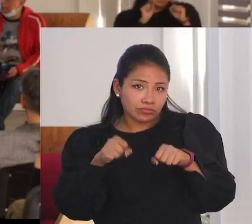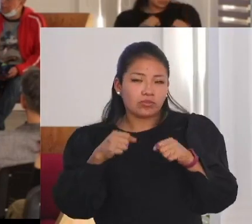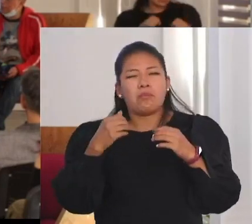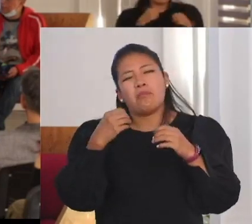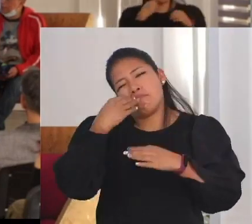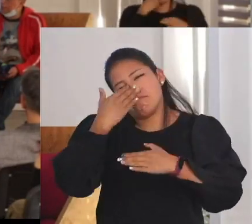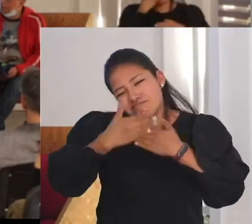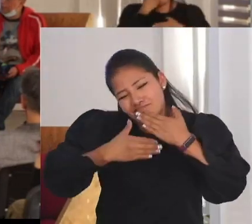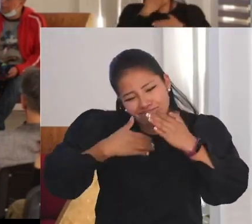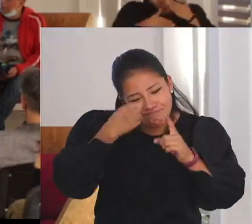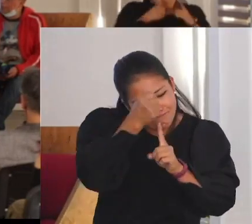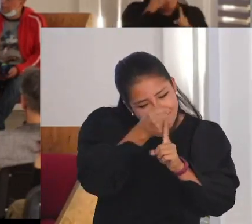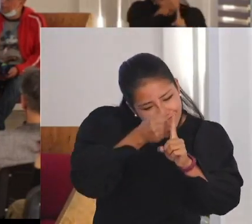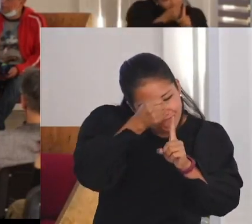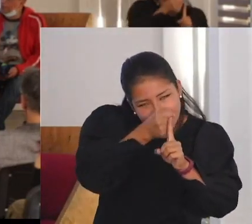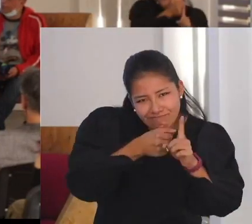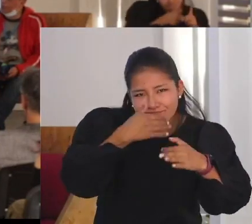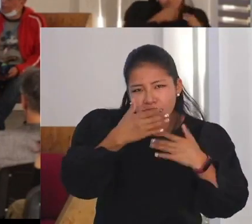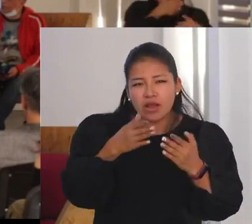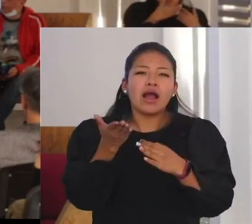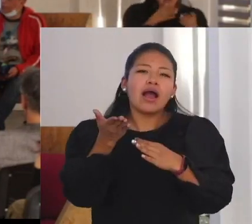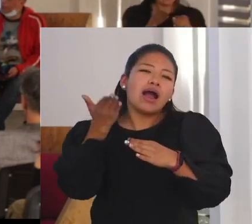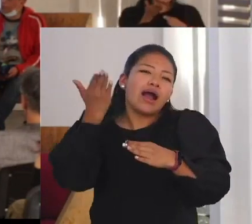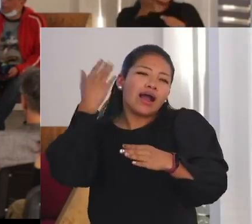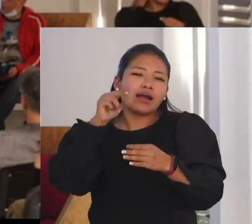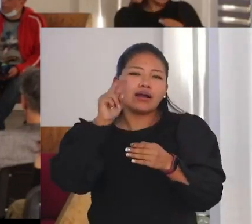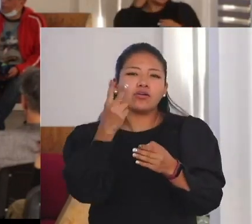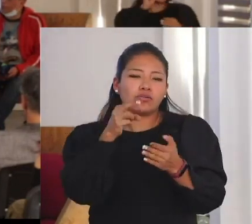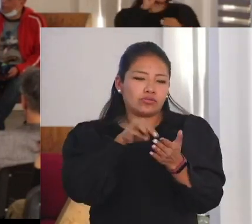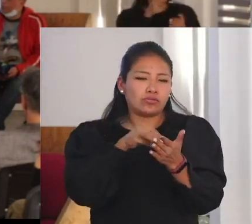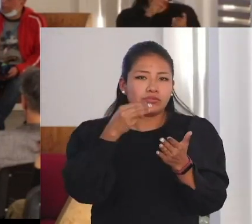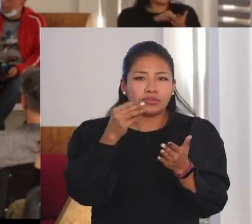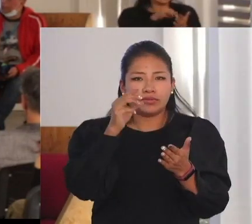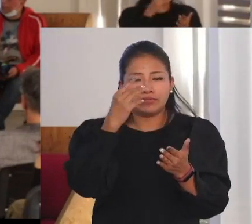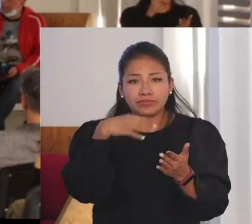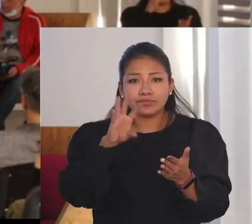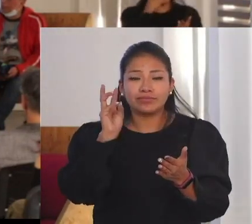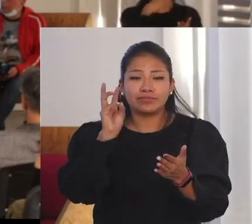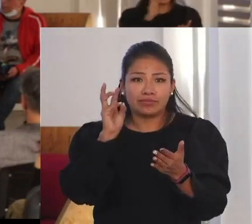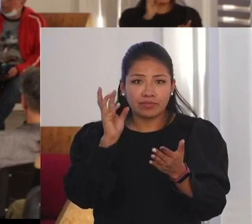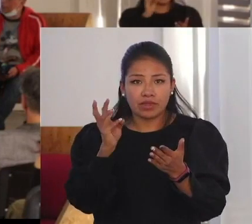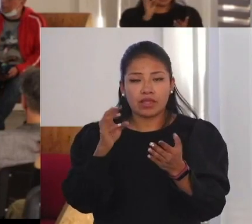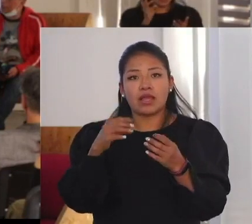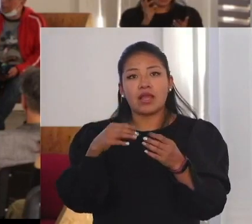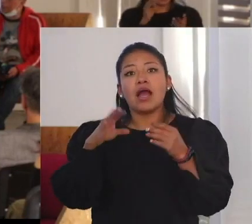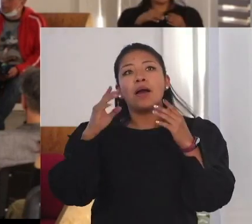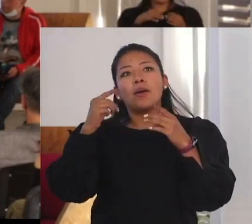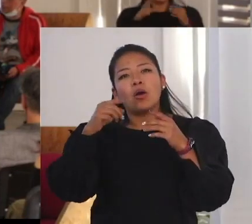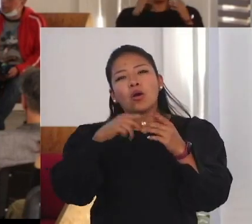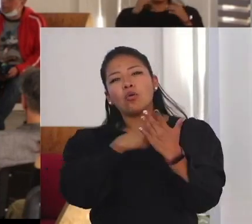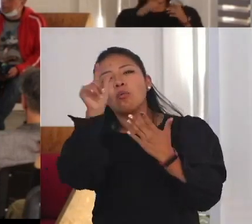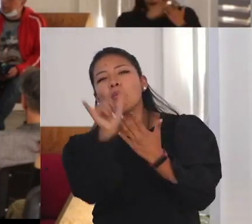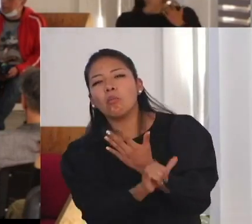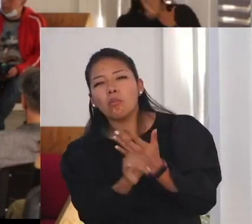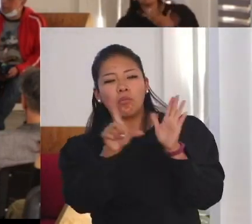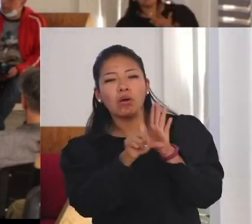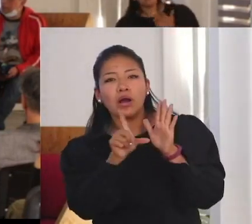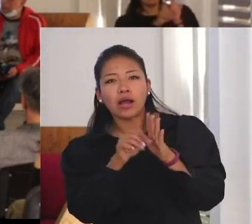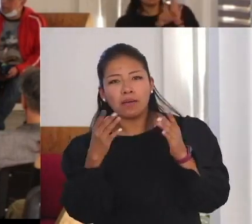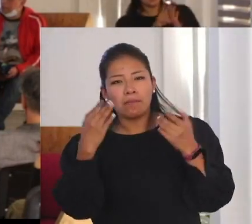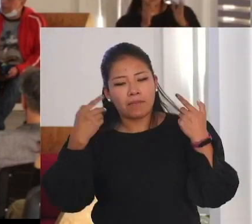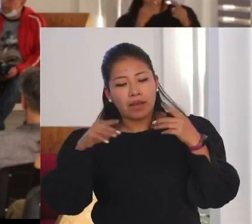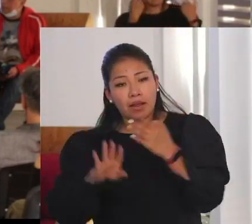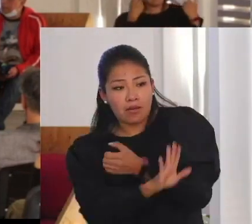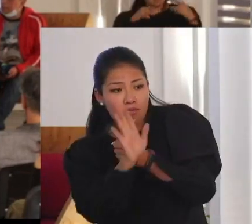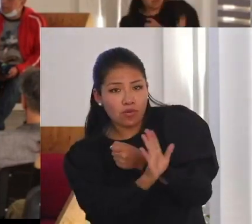todos estos años el año 2016 con la presentación del proyecto de ley de atención y protección para personas con autismo tarea que